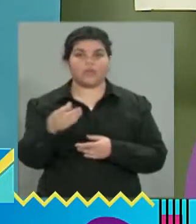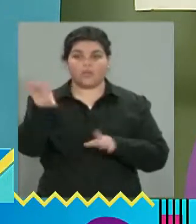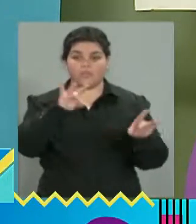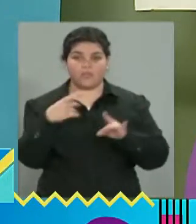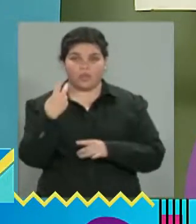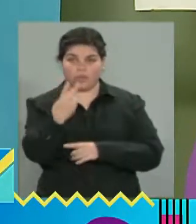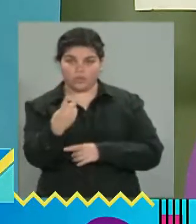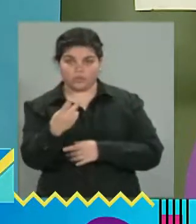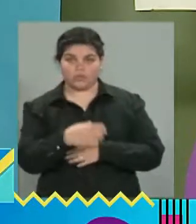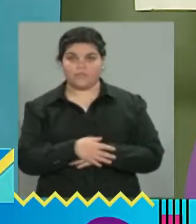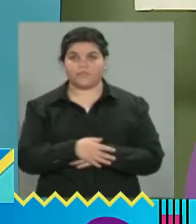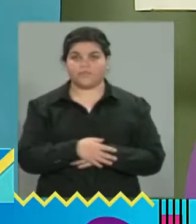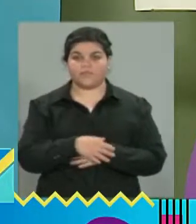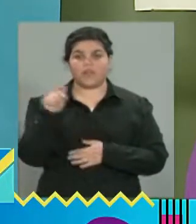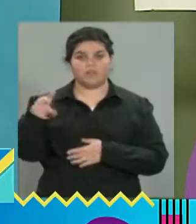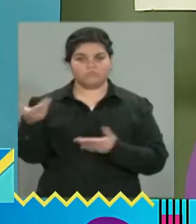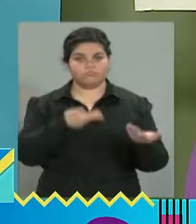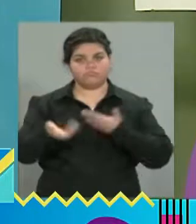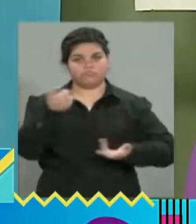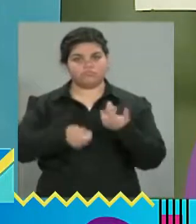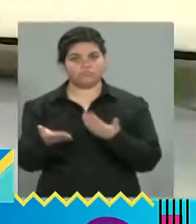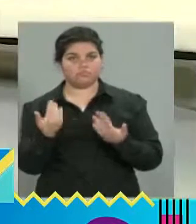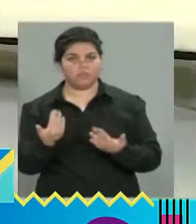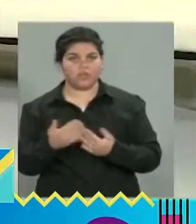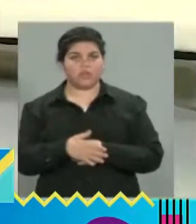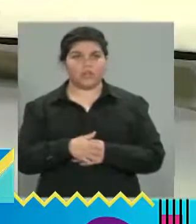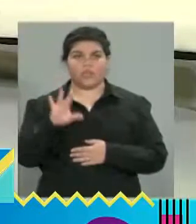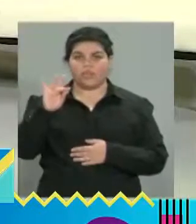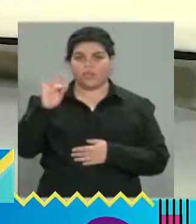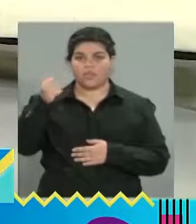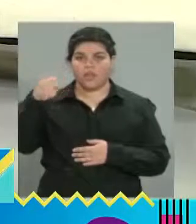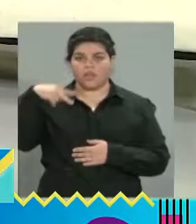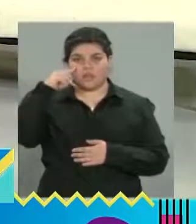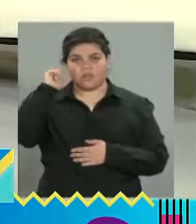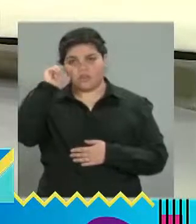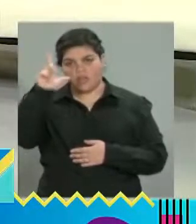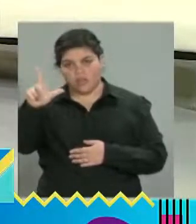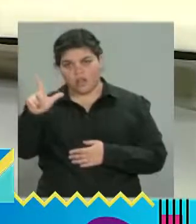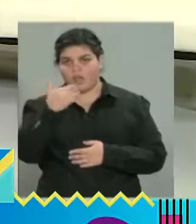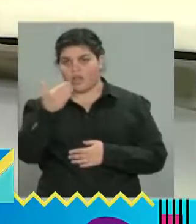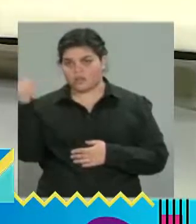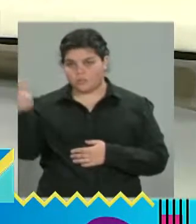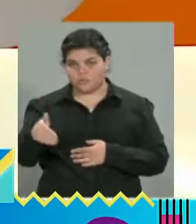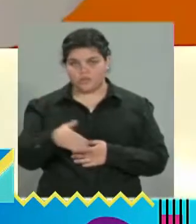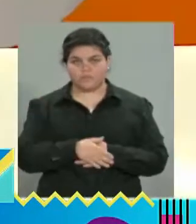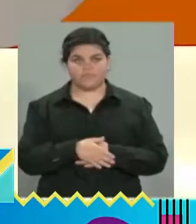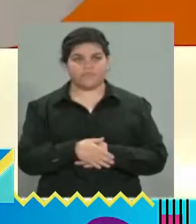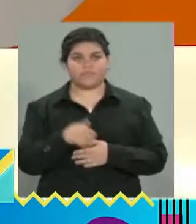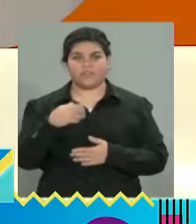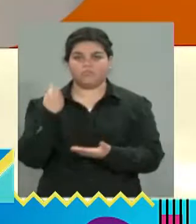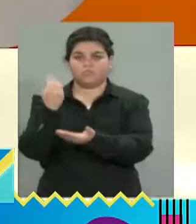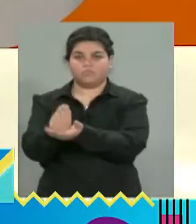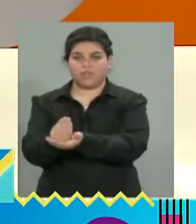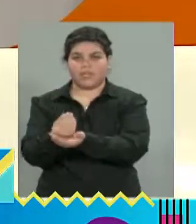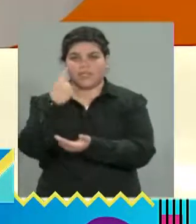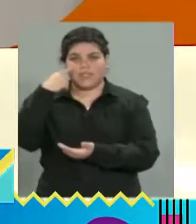invitados que van a poder hacerlo muy bien. Está con nosotros Daniel Di Giuseppe, muchísimas gracias Daniel por estar presente, delegado de INADI en la